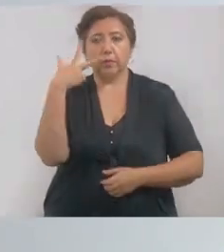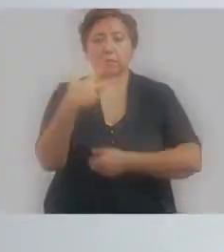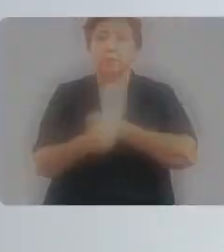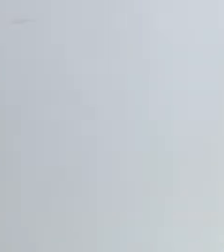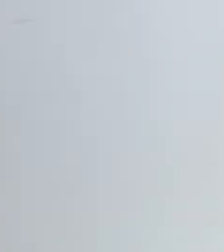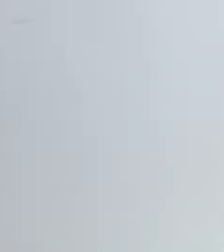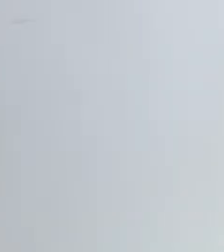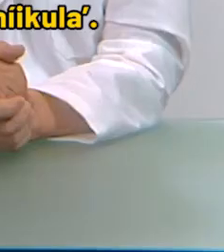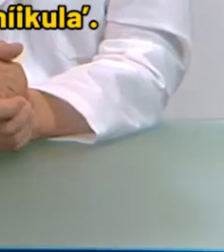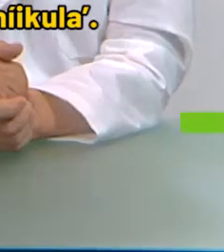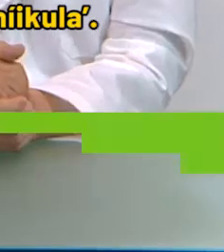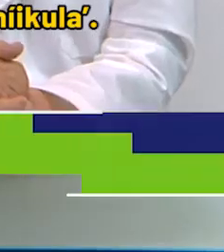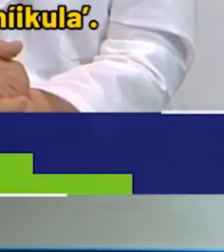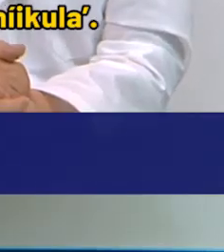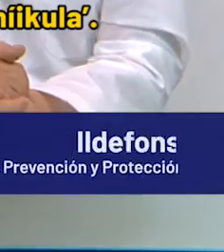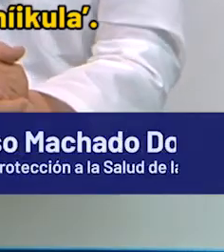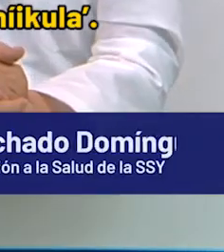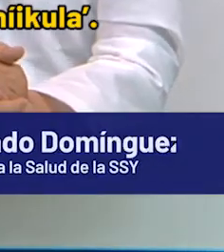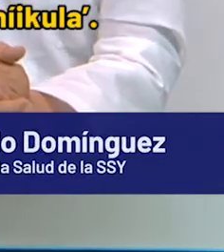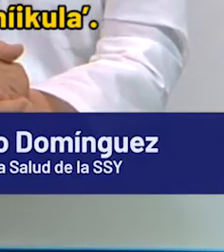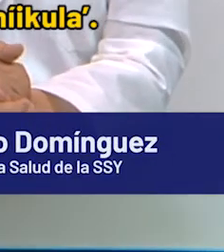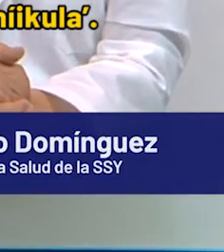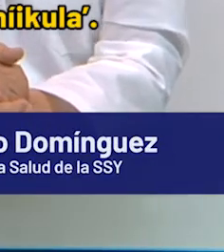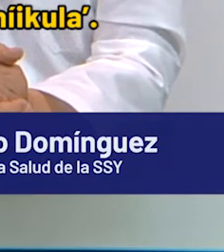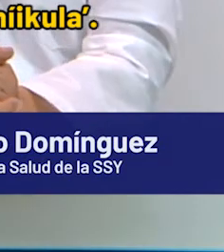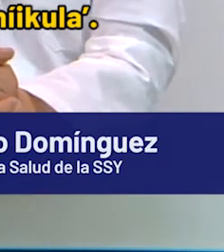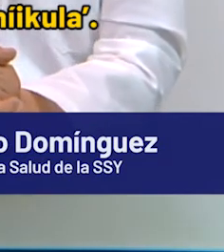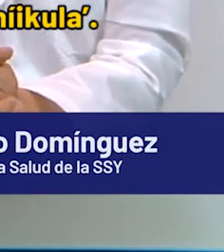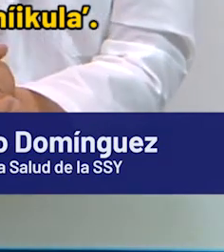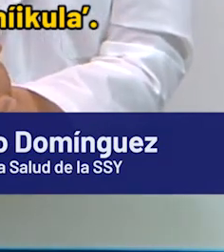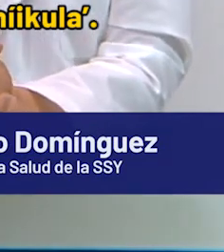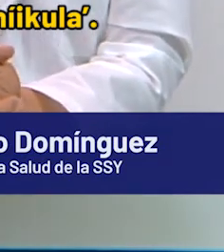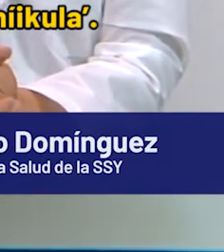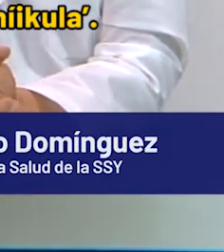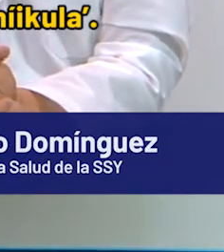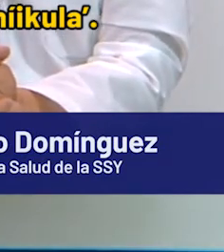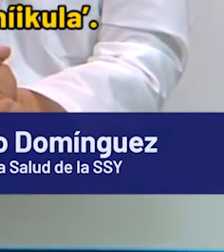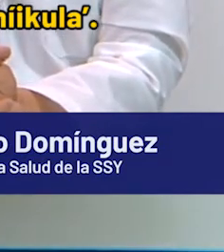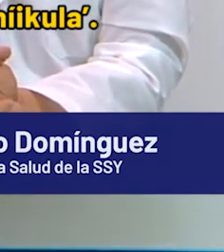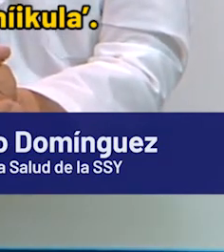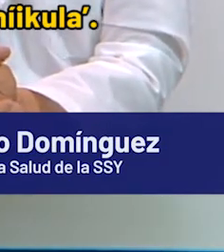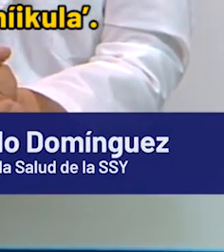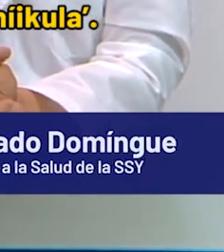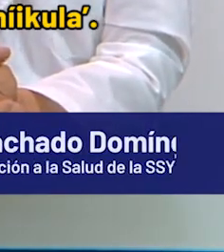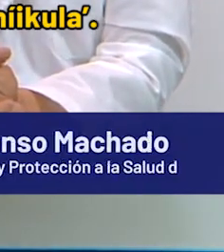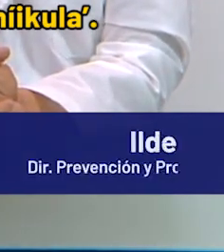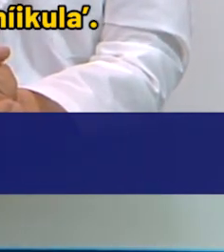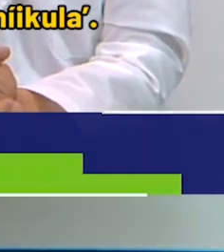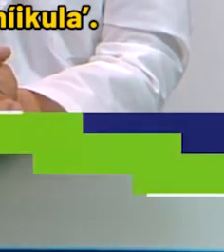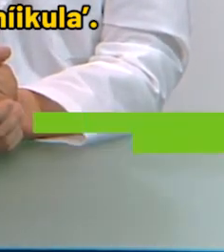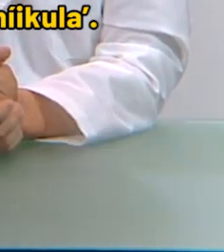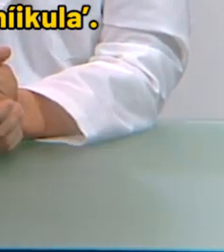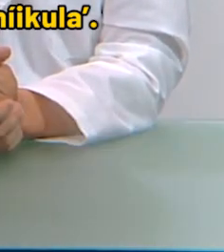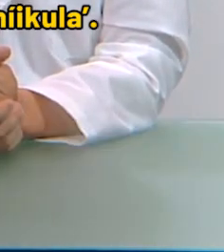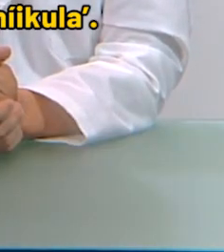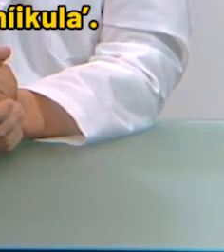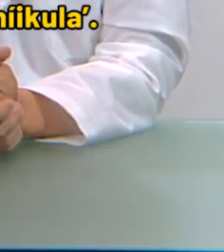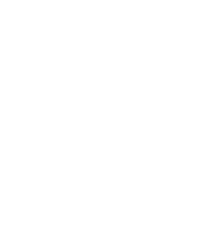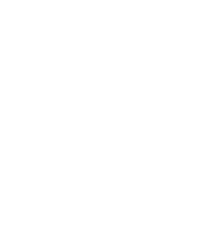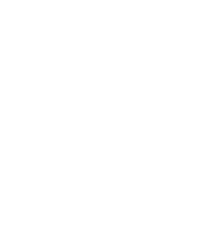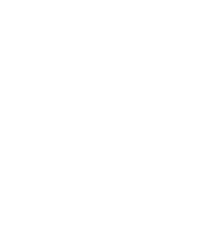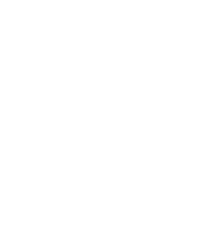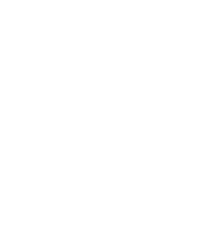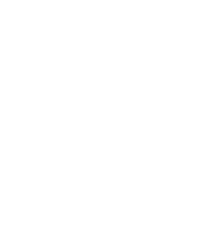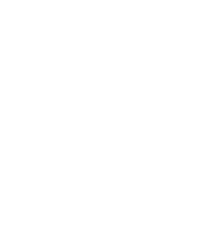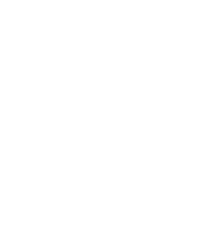años. Este es el reporte del día de hoy, doctor. Gracias, doctor. Estaremos actualizando esta información todos los días por este mismo medio. Muchas gracias.